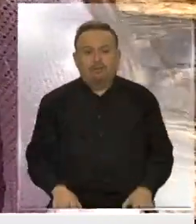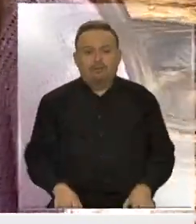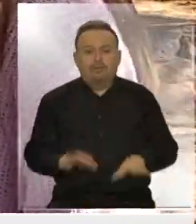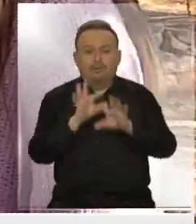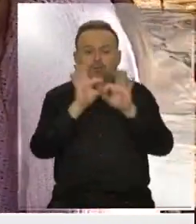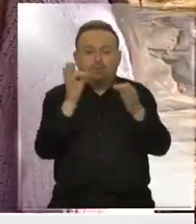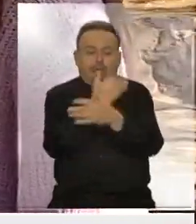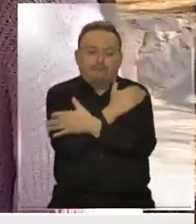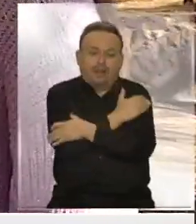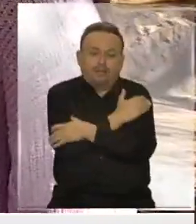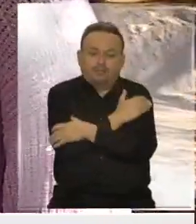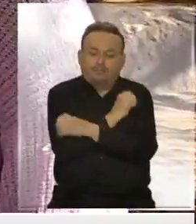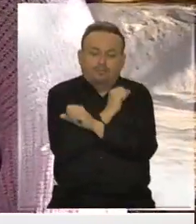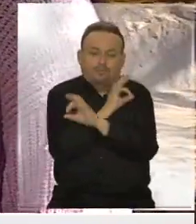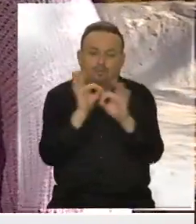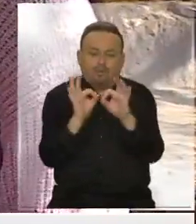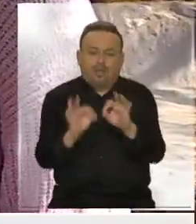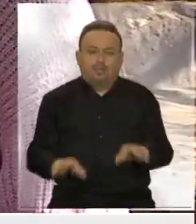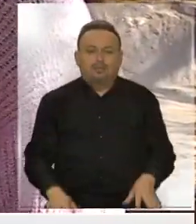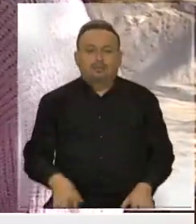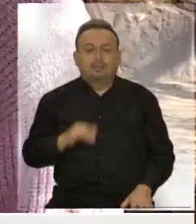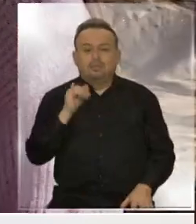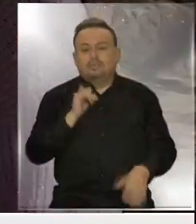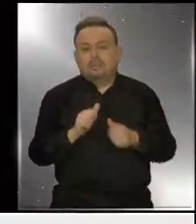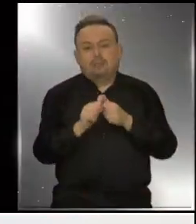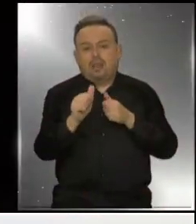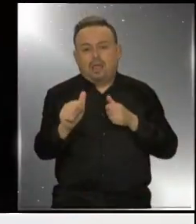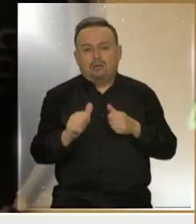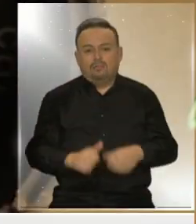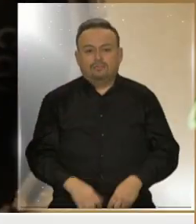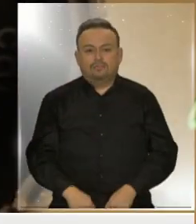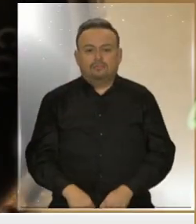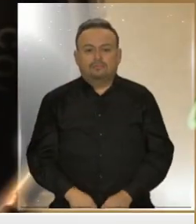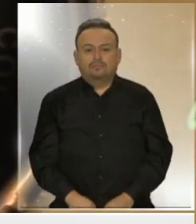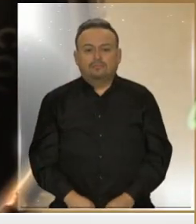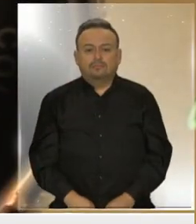damos un abrazo así, nunca. Siempre de lejos.